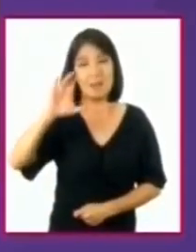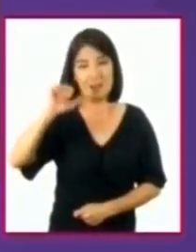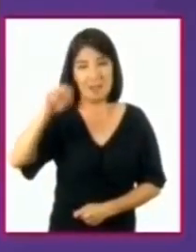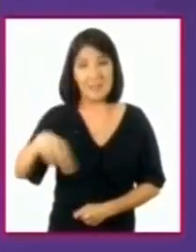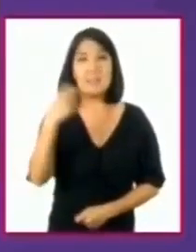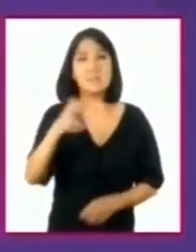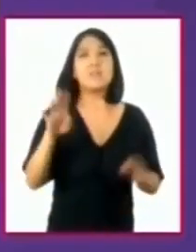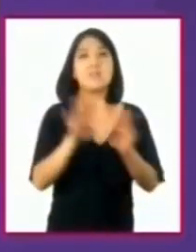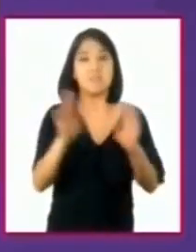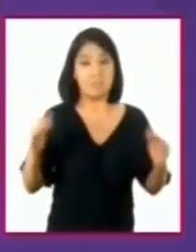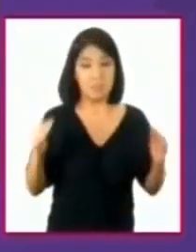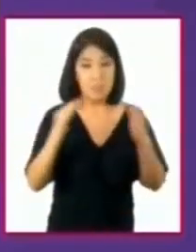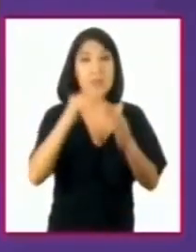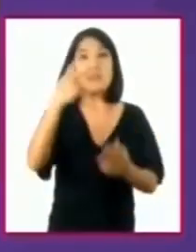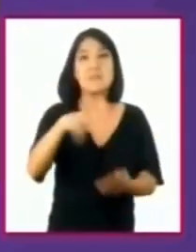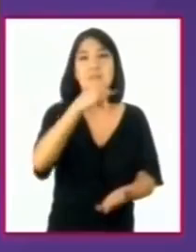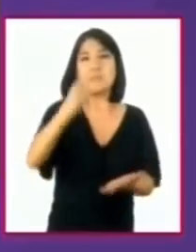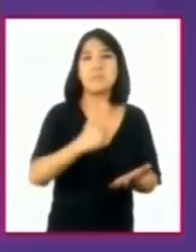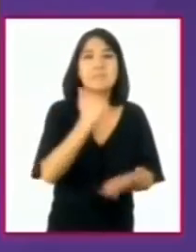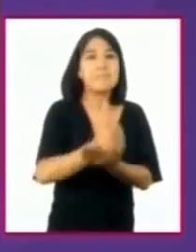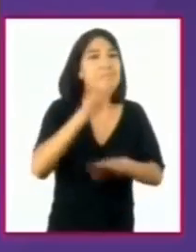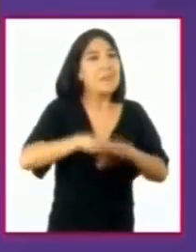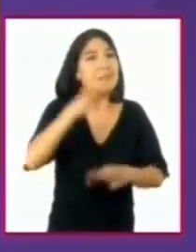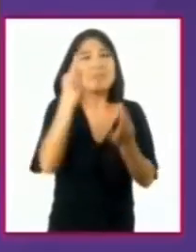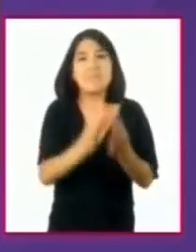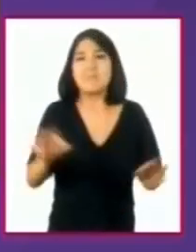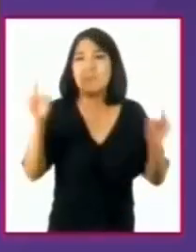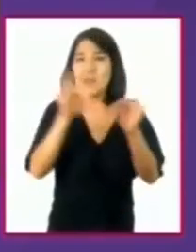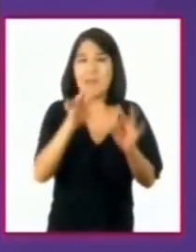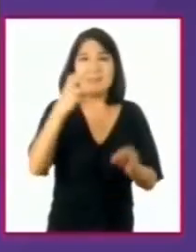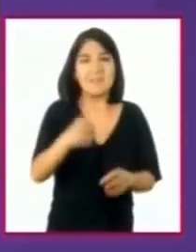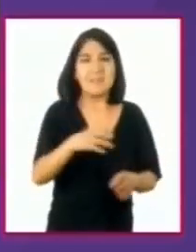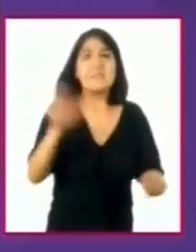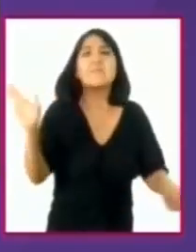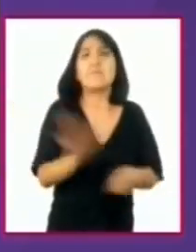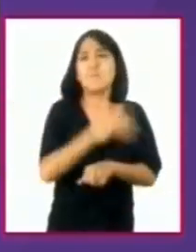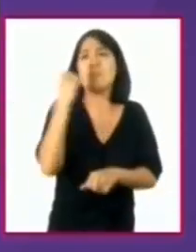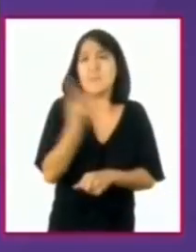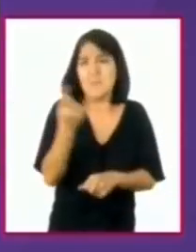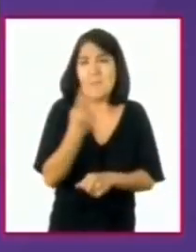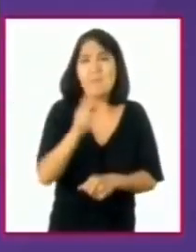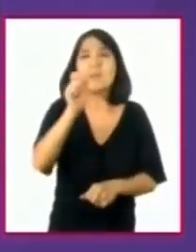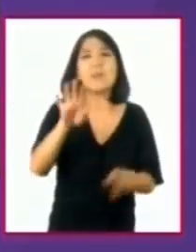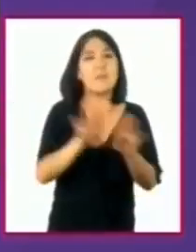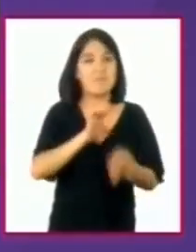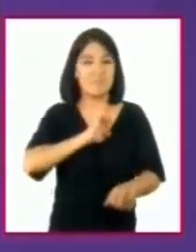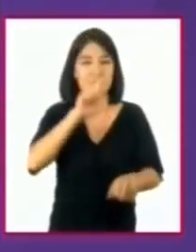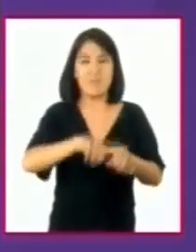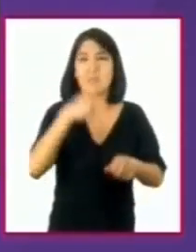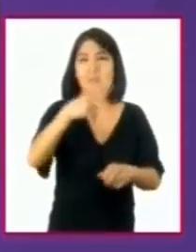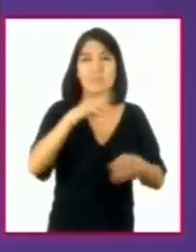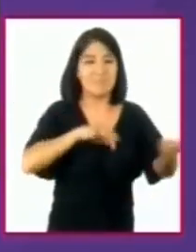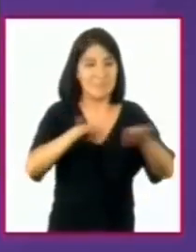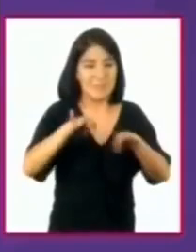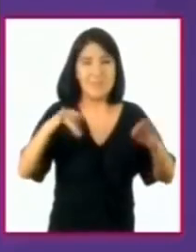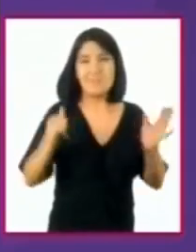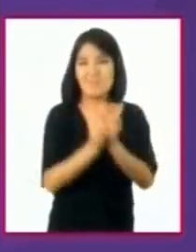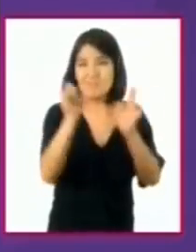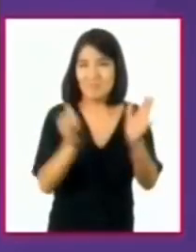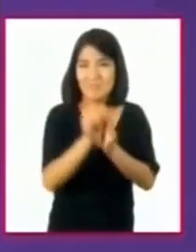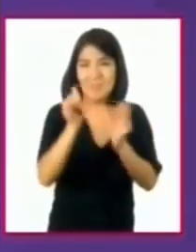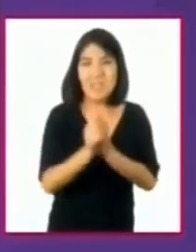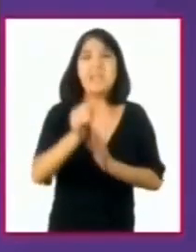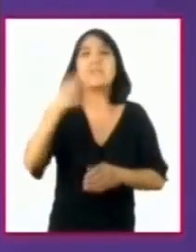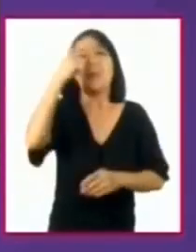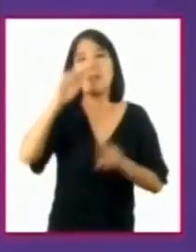ciudad más importante e influyente de esa área, debido principalmente a la especialización del trabajo, al control de